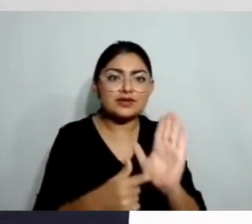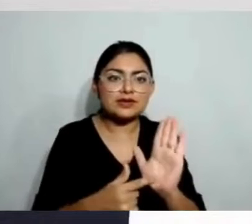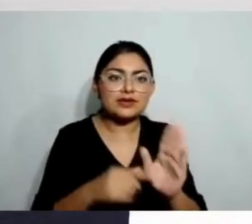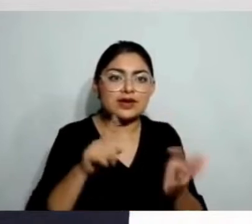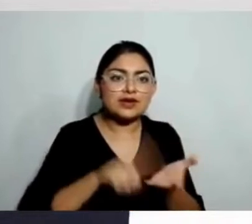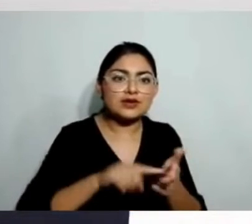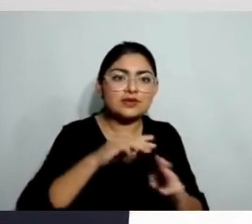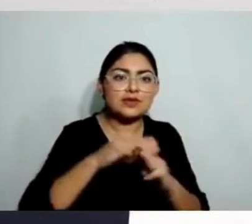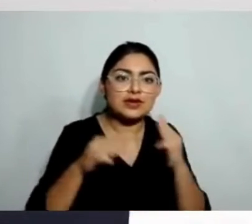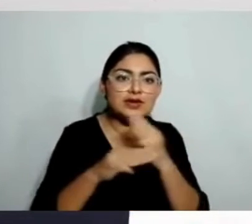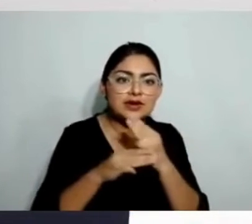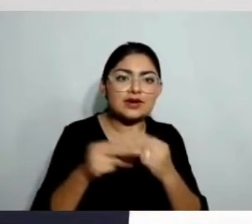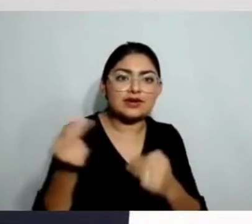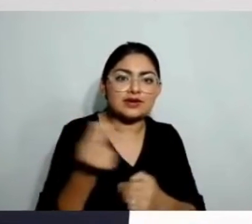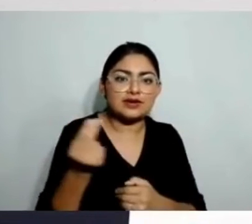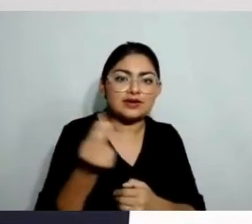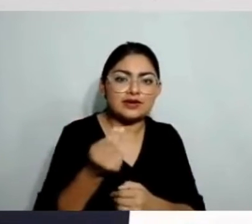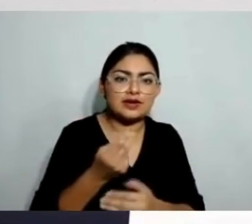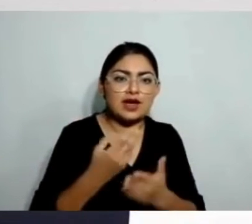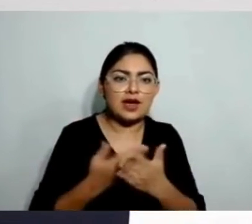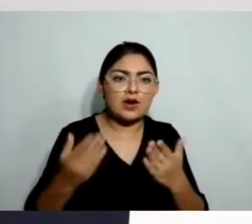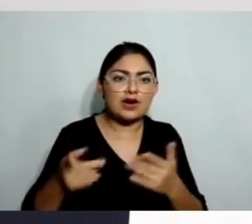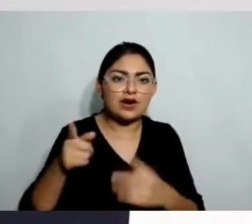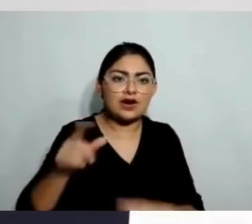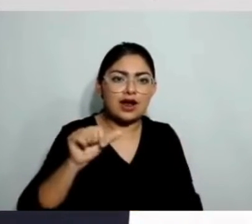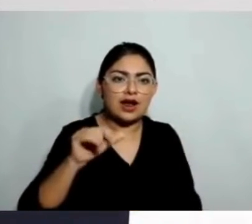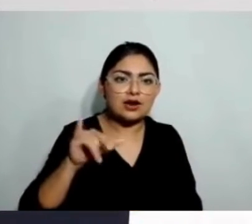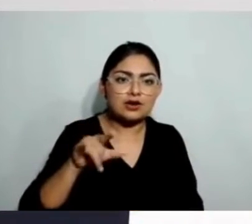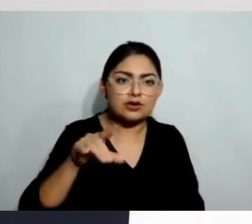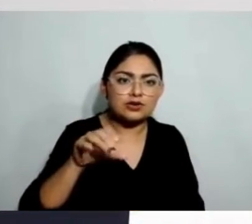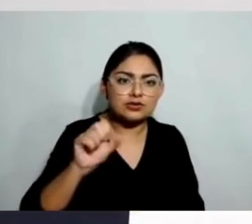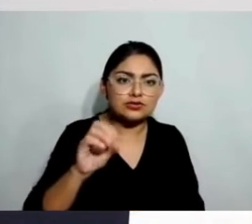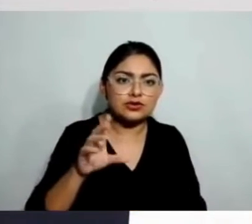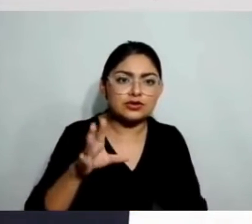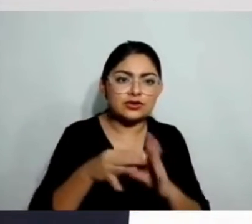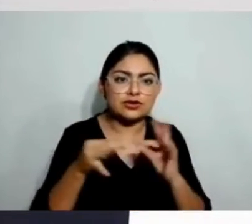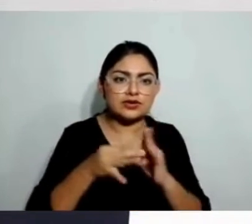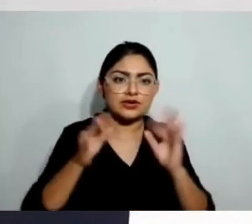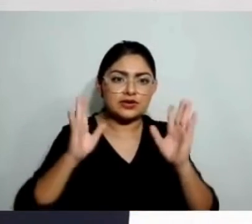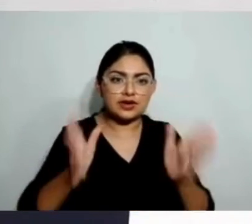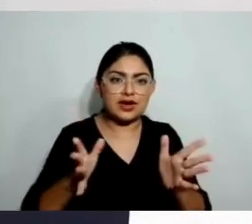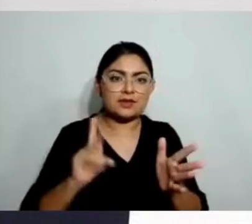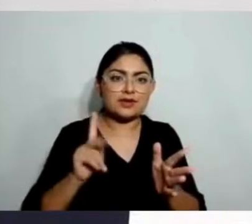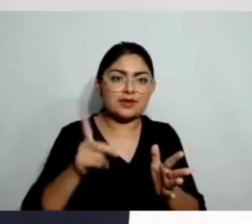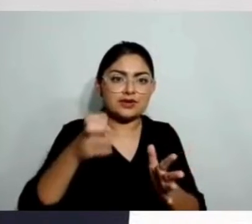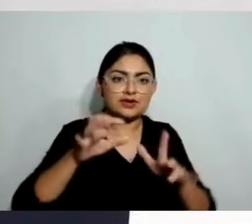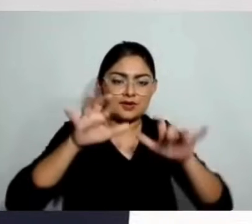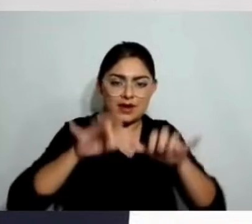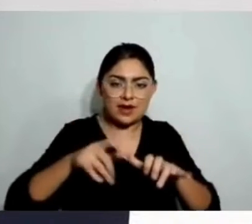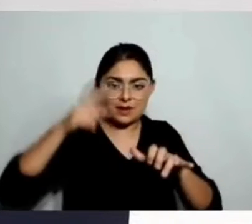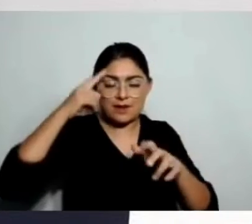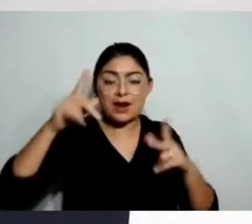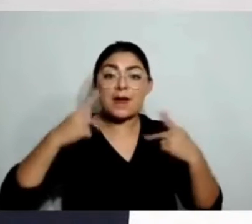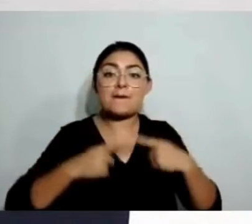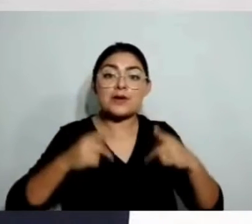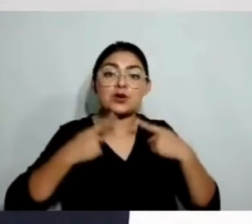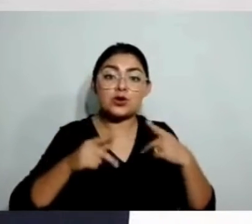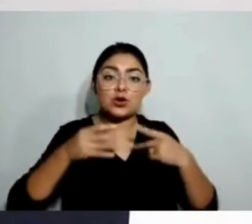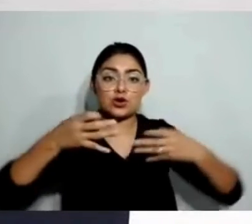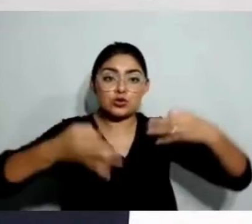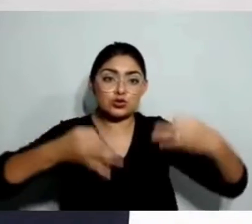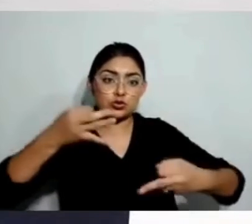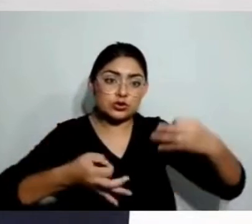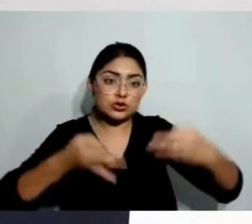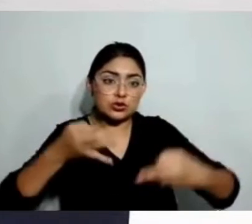si bien ya lo decía Alonso pero este protocolo está pensado para personas juzgadoras cuando lo ves y mucho de la metodología con la que está incluso